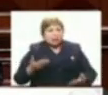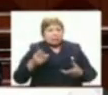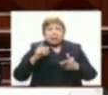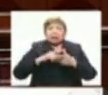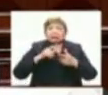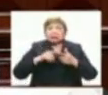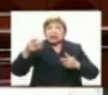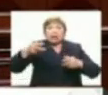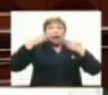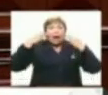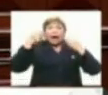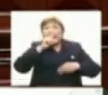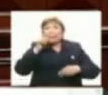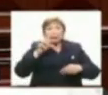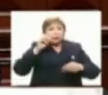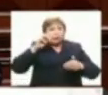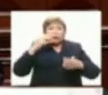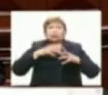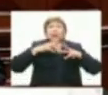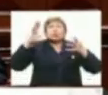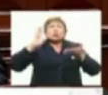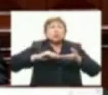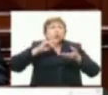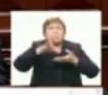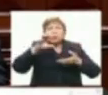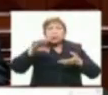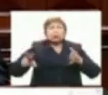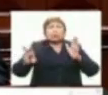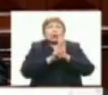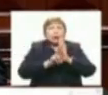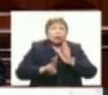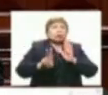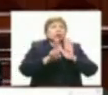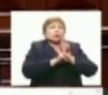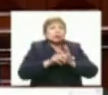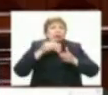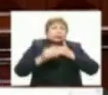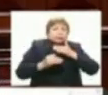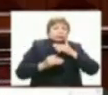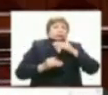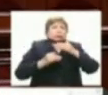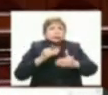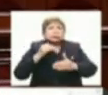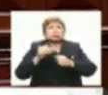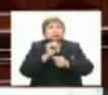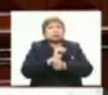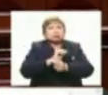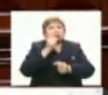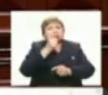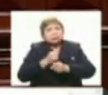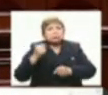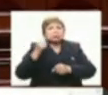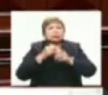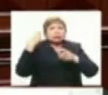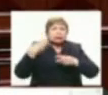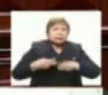Mientras en la Amazonía muchos pueblos se aislaban voluntariamente ante el avance feroz de los caucheros